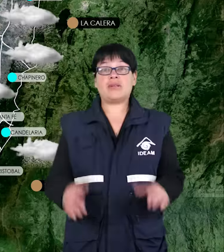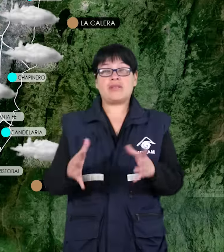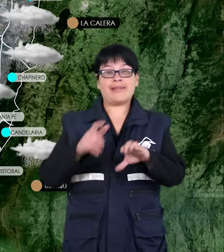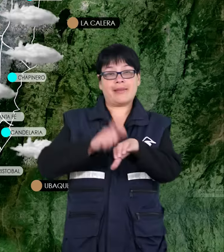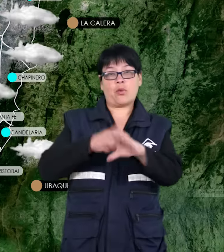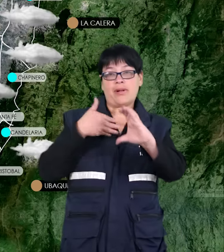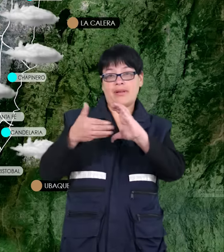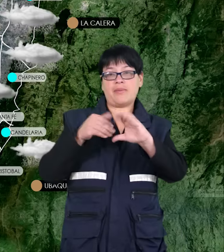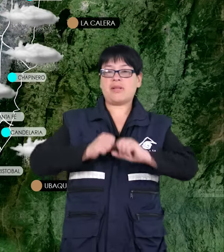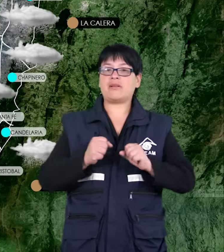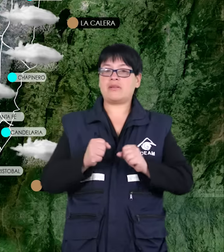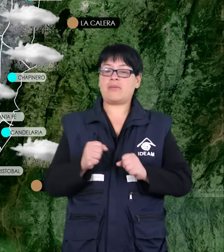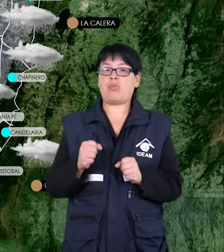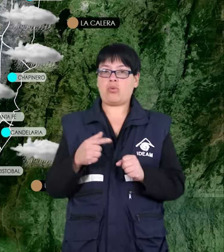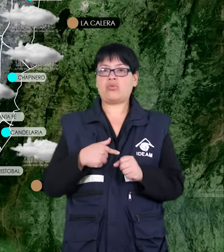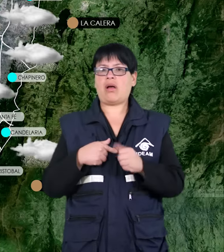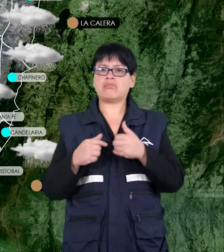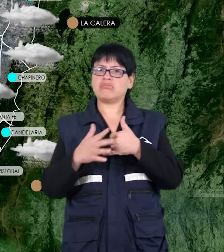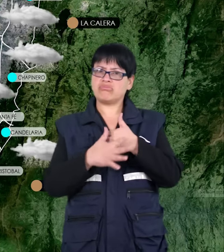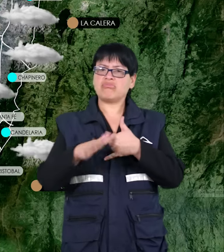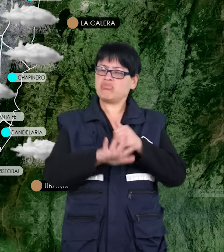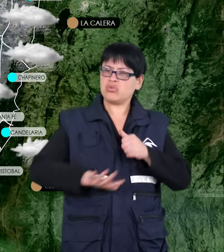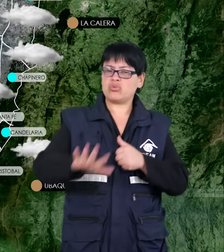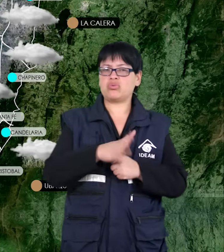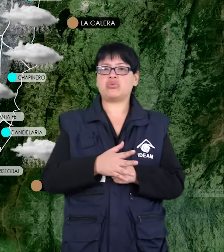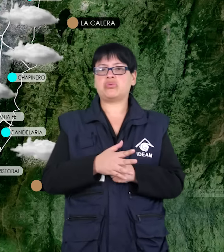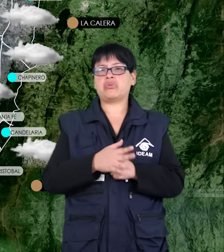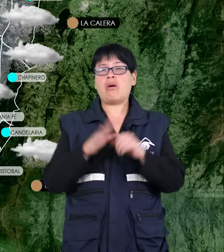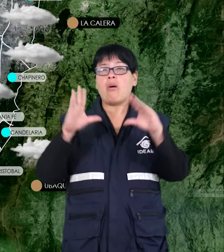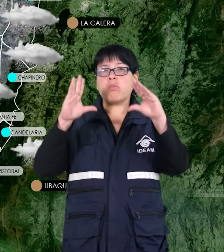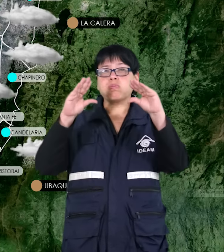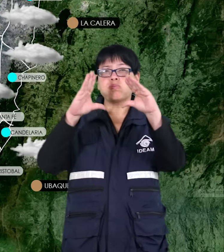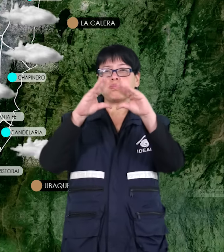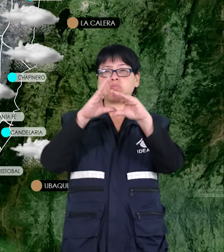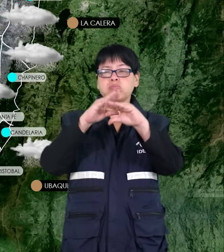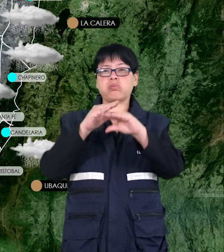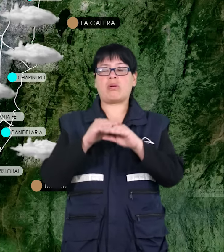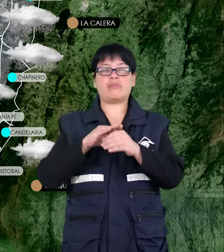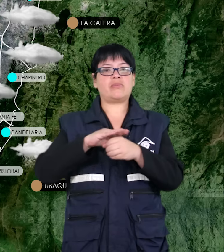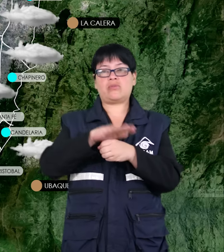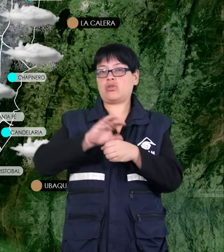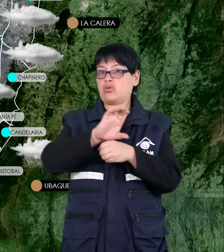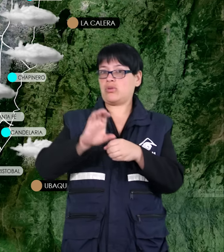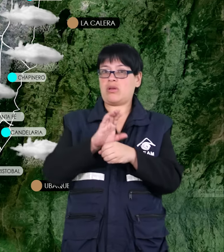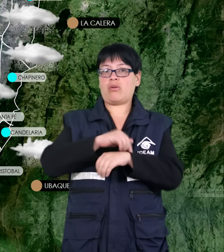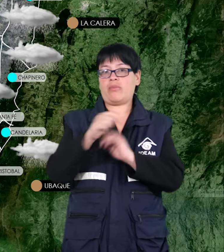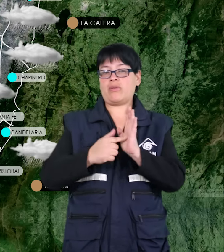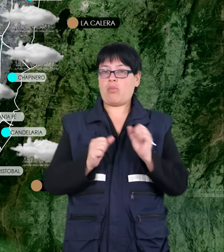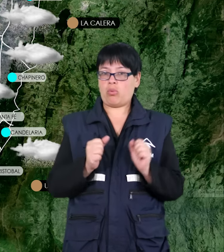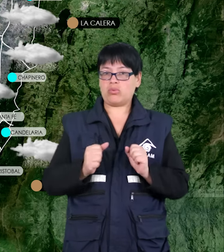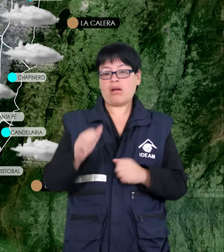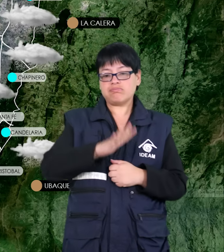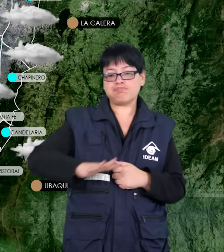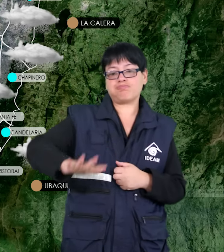El pronóstico para la ciudad de Bogotá y la sabana nos indica que prevalecerán las condiciones cubiertas a lo largo de la ciudad y de la sabana.